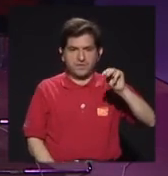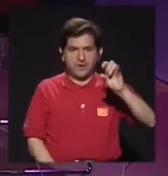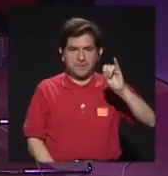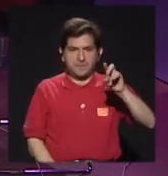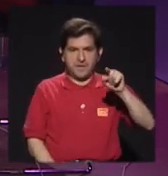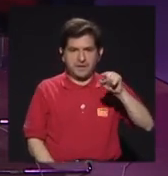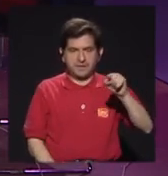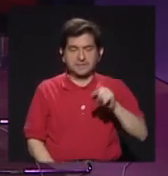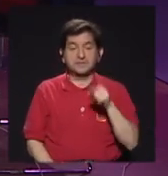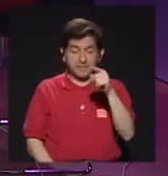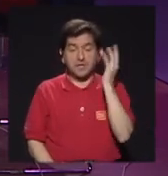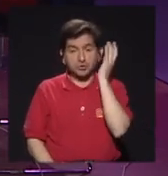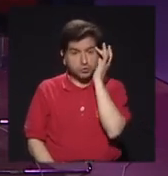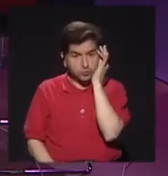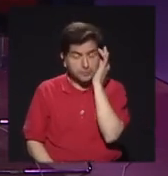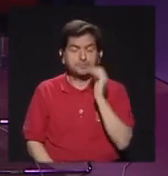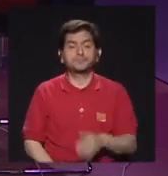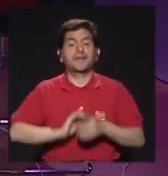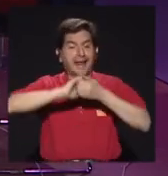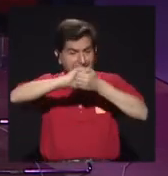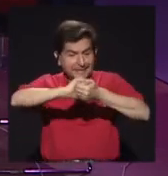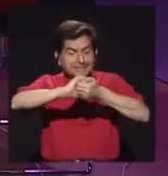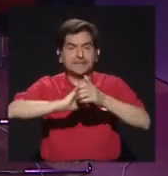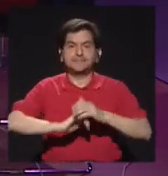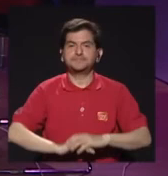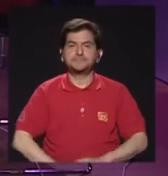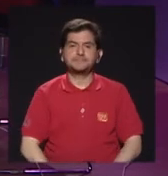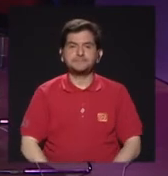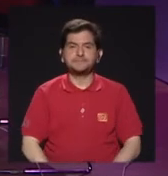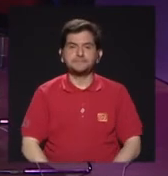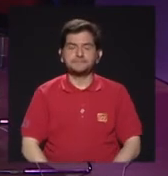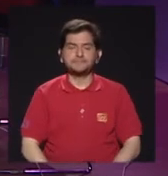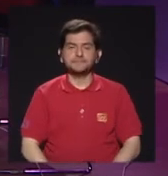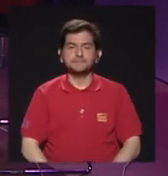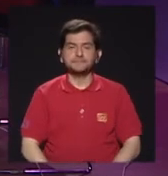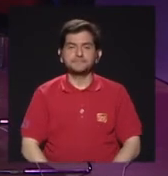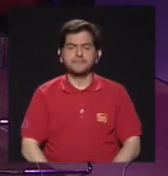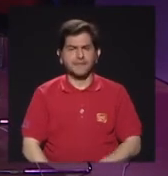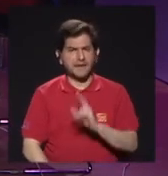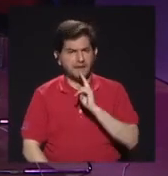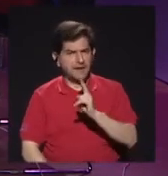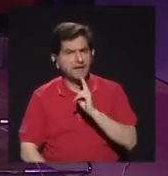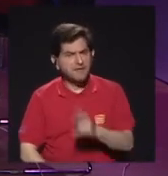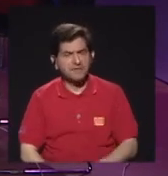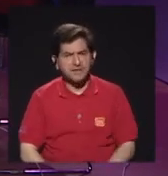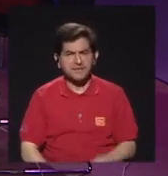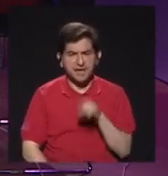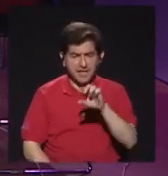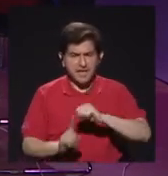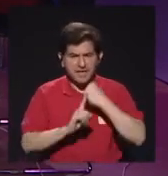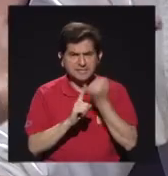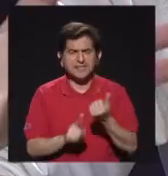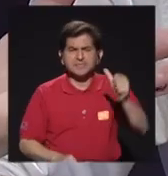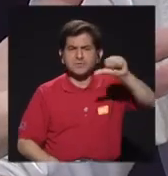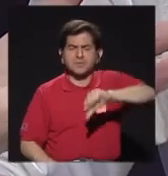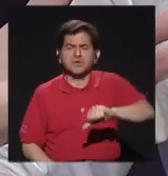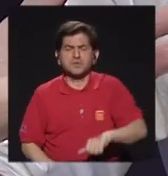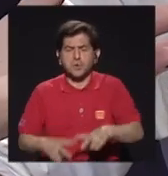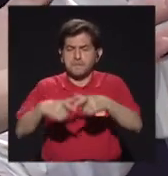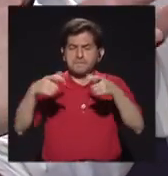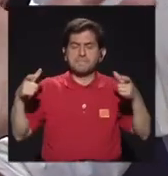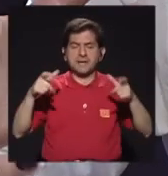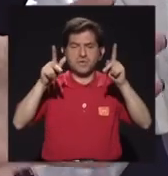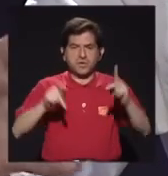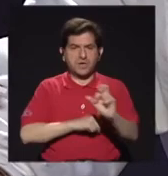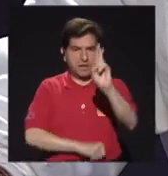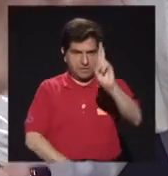eso es lo más preocupante estas grandes alianzas así que en realidad los que perdemos en esto somos la mayoría de los costarricenses